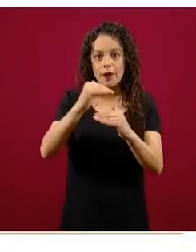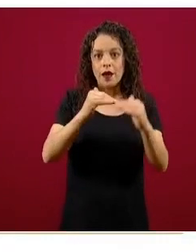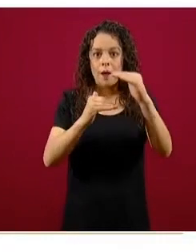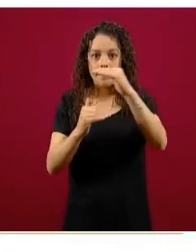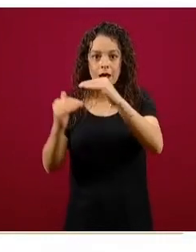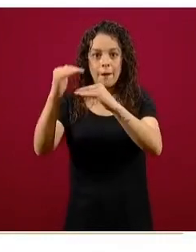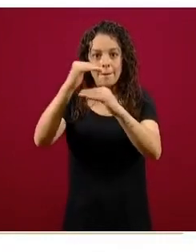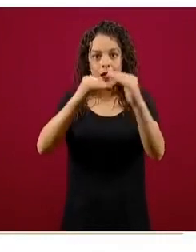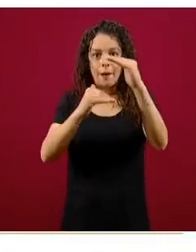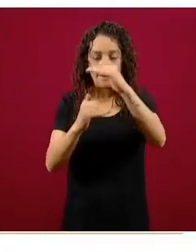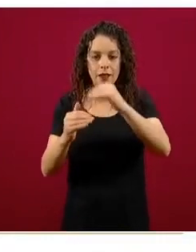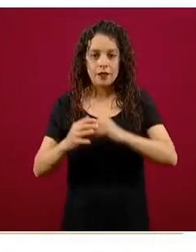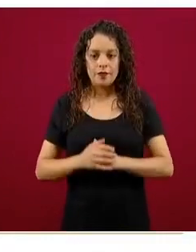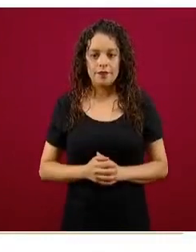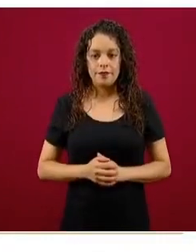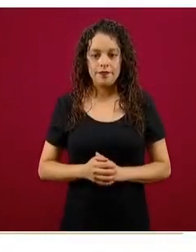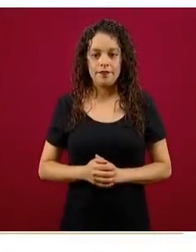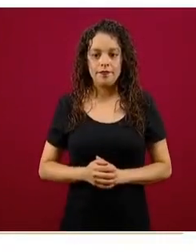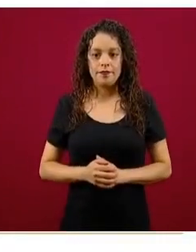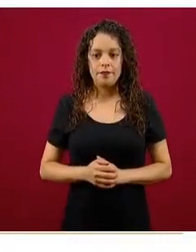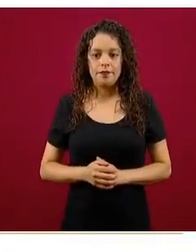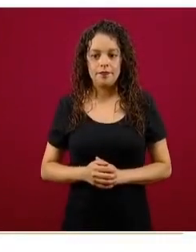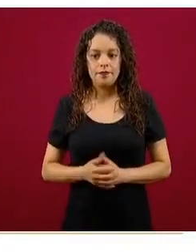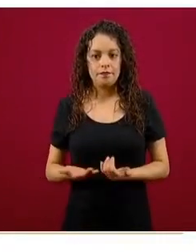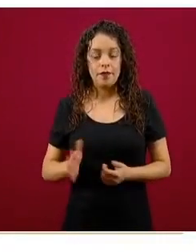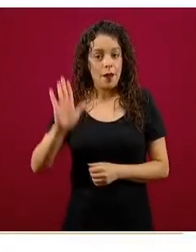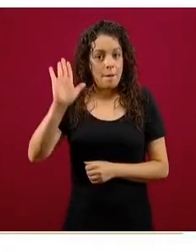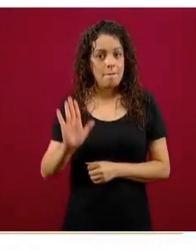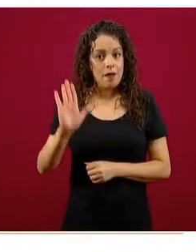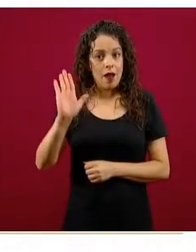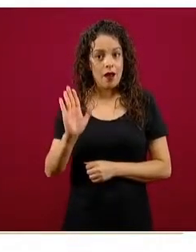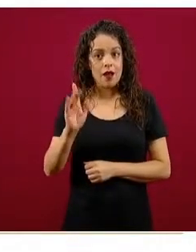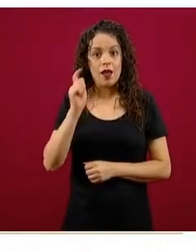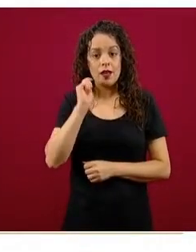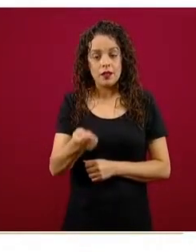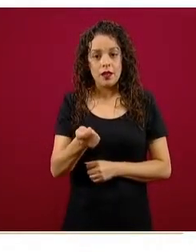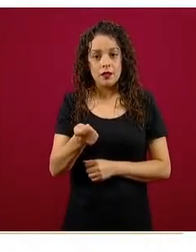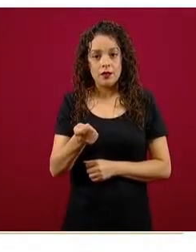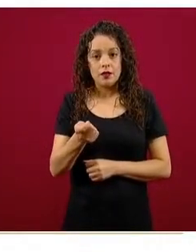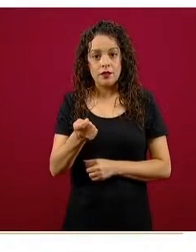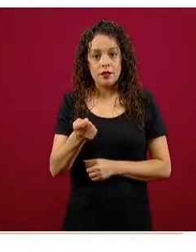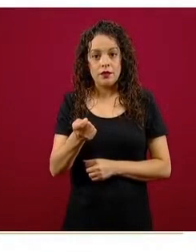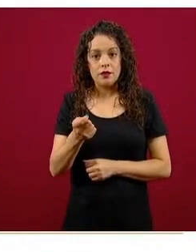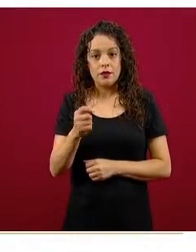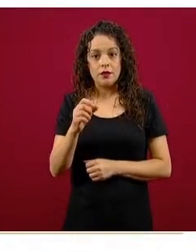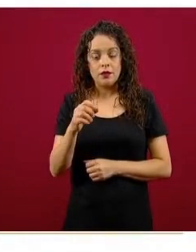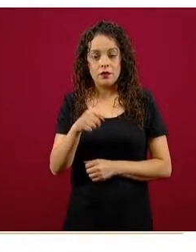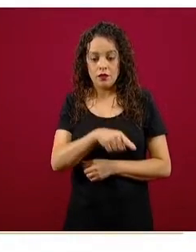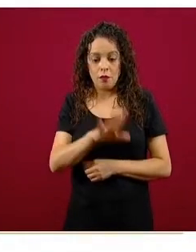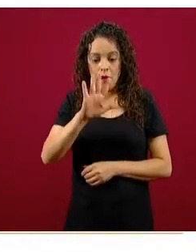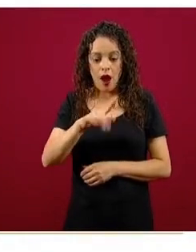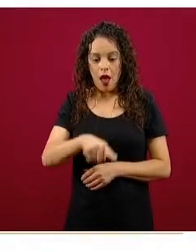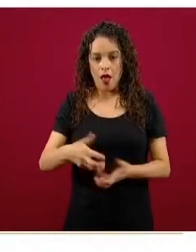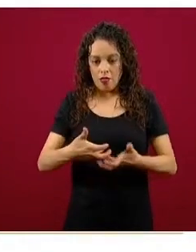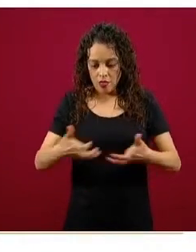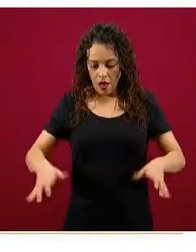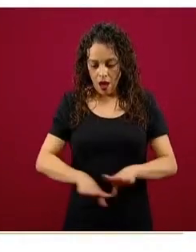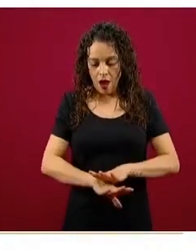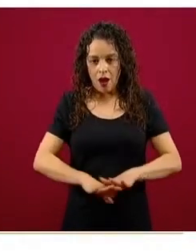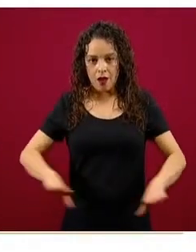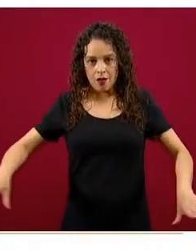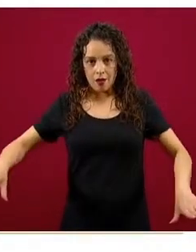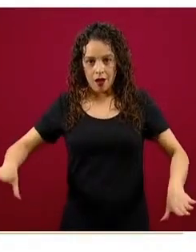usando analogías geológicas, a los estratos de un corte de una muestra del suelo. Y entonces